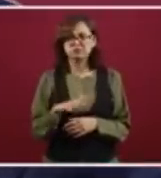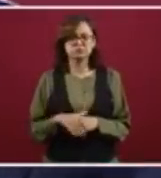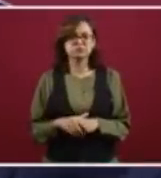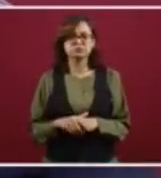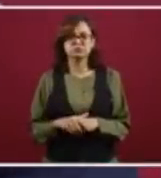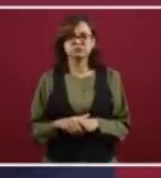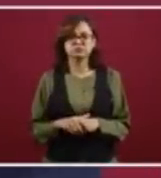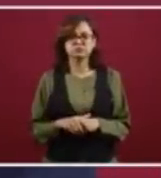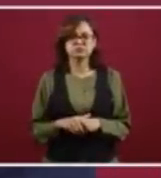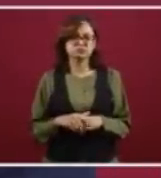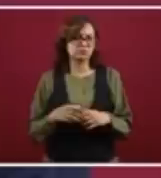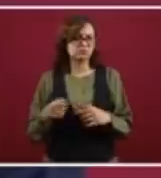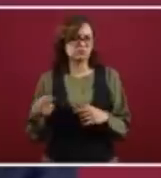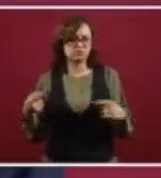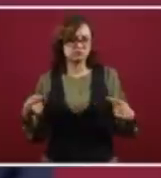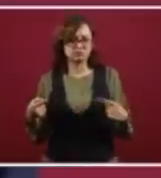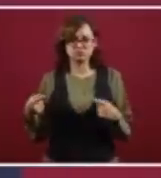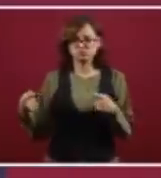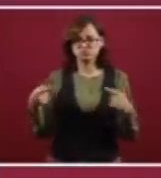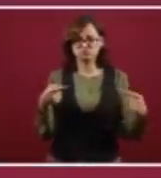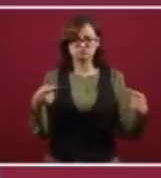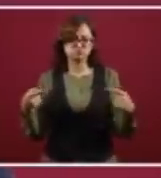de sus diferencias